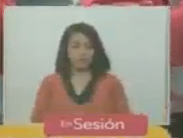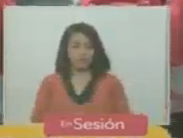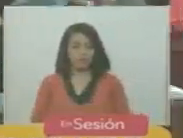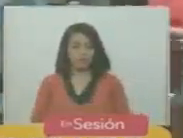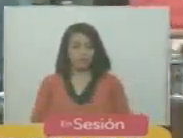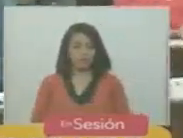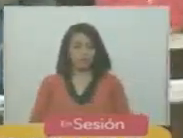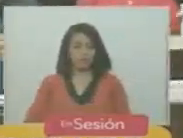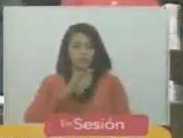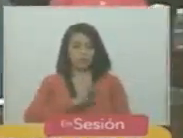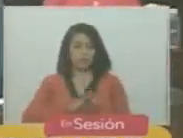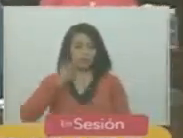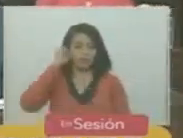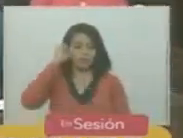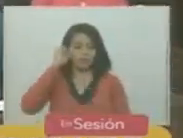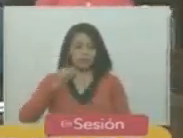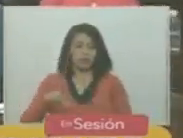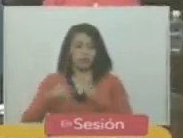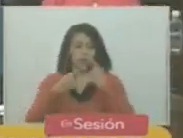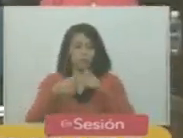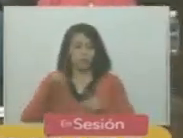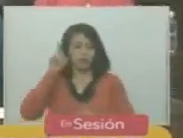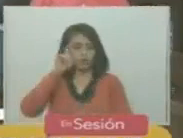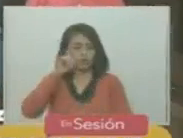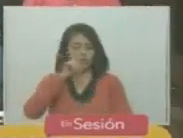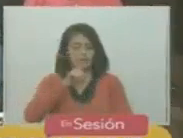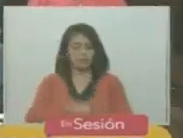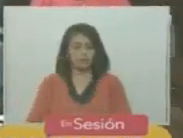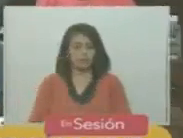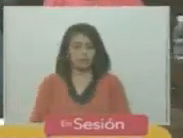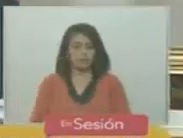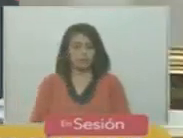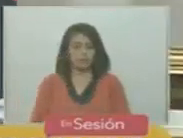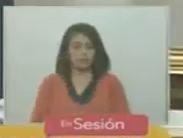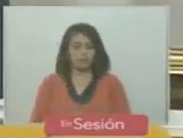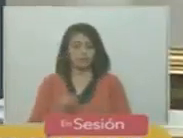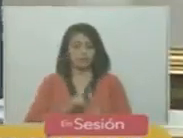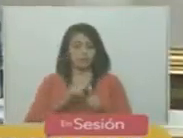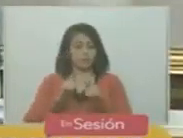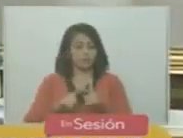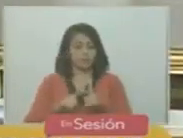El socialismo como otra enseñanza. Así que,